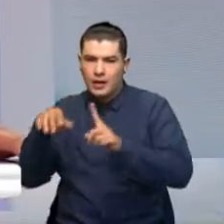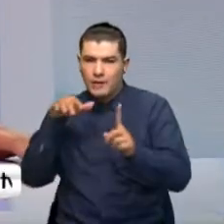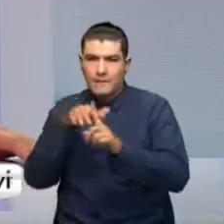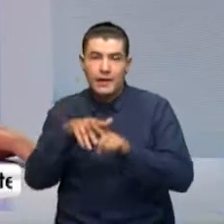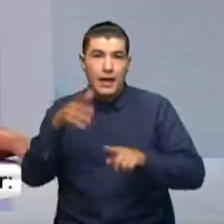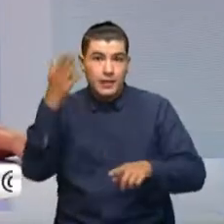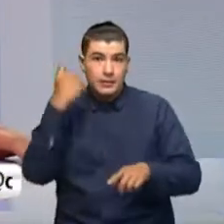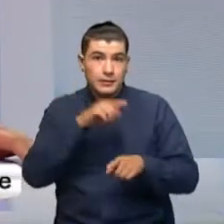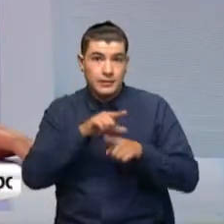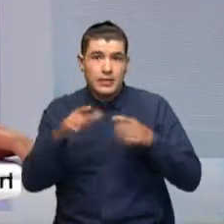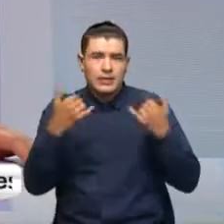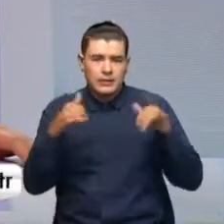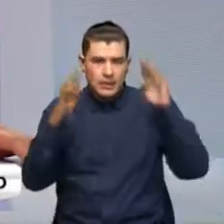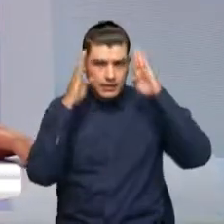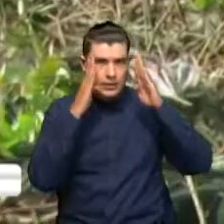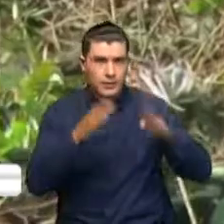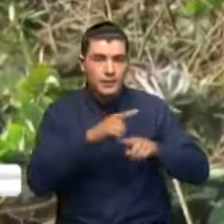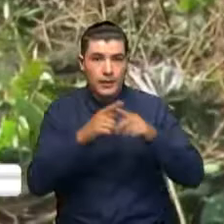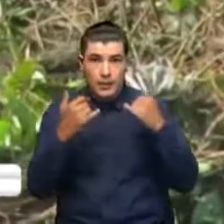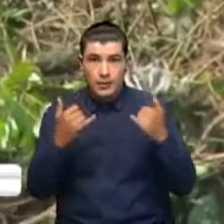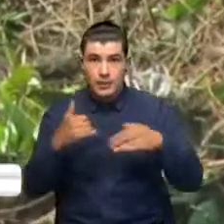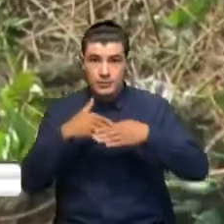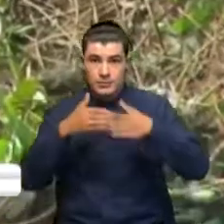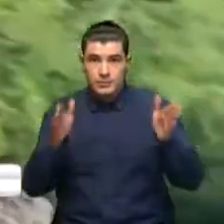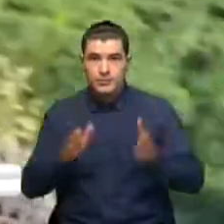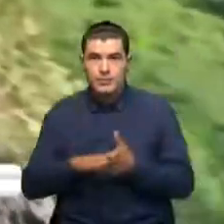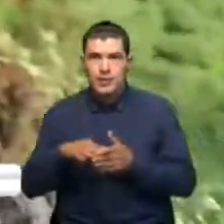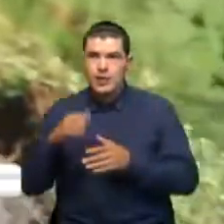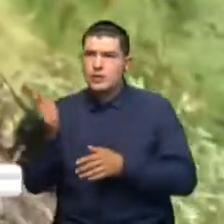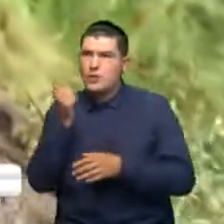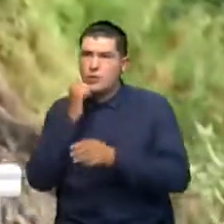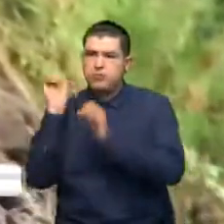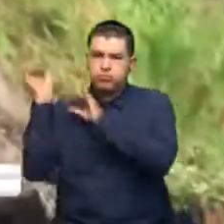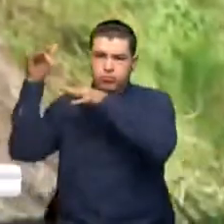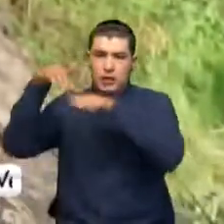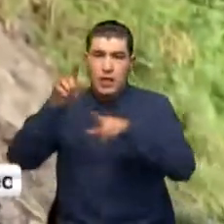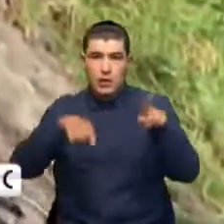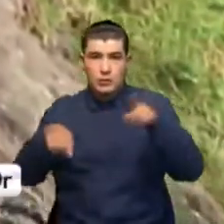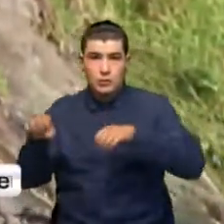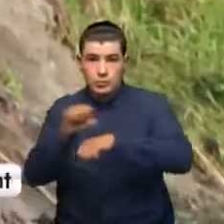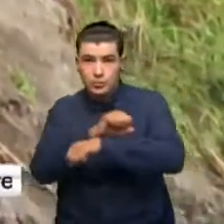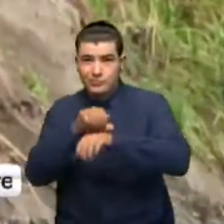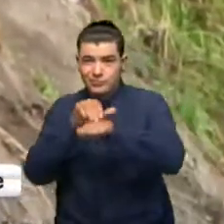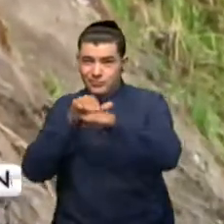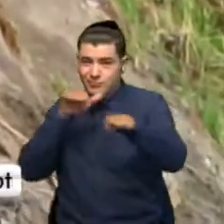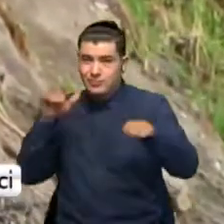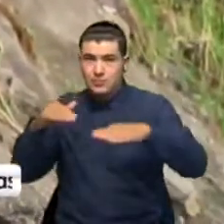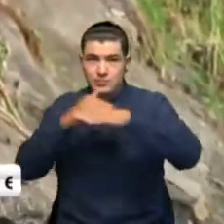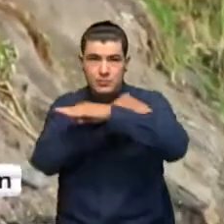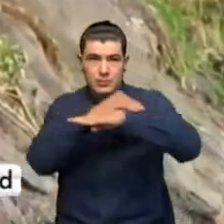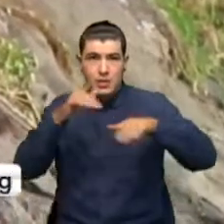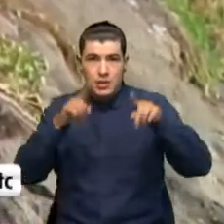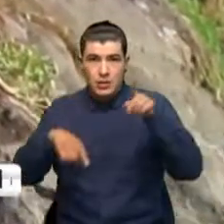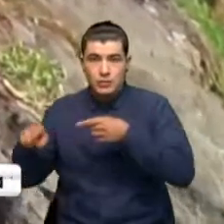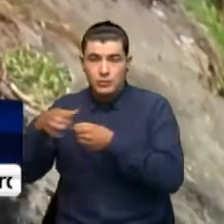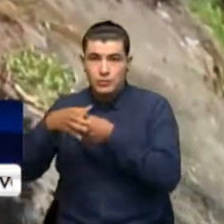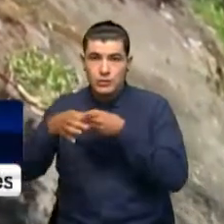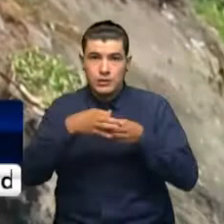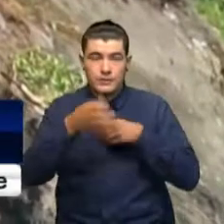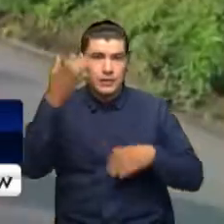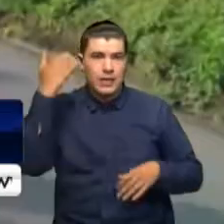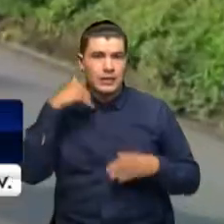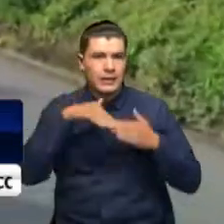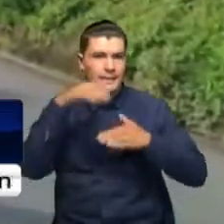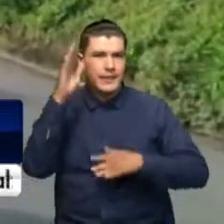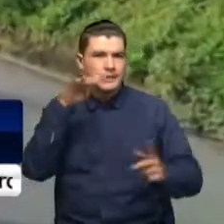atendidas por las autoridades la caída de grandes rocas dejó a varios conductores represados en las guías de algunos municipios el de